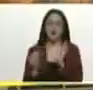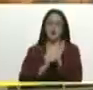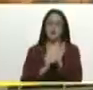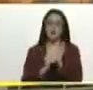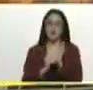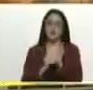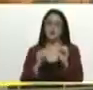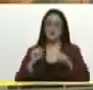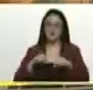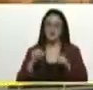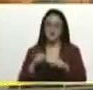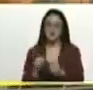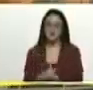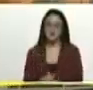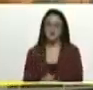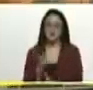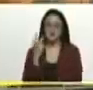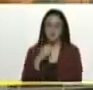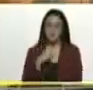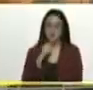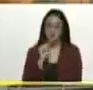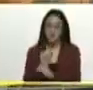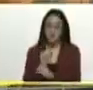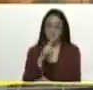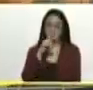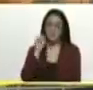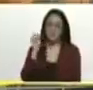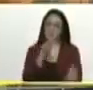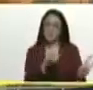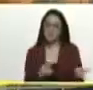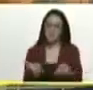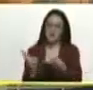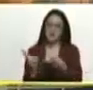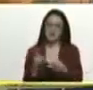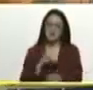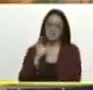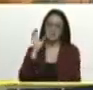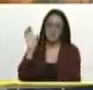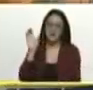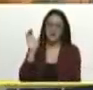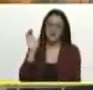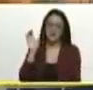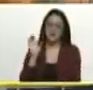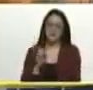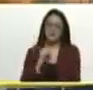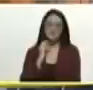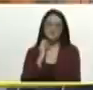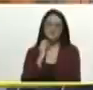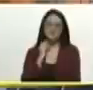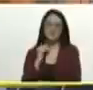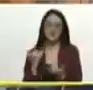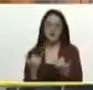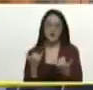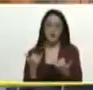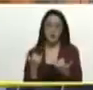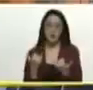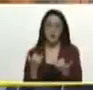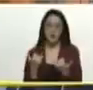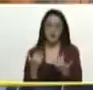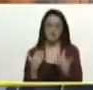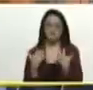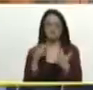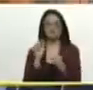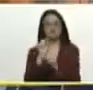vez. Y por eso te digo, Maduro, bienvenido a nuestro país. Ahora dirígete a la